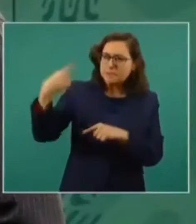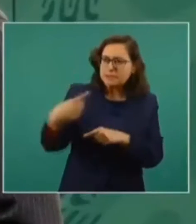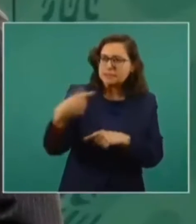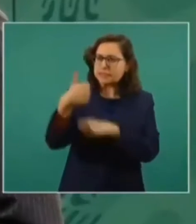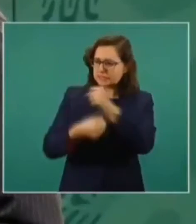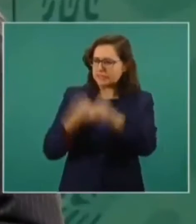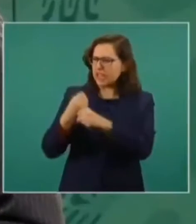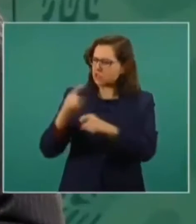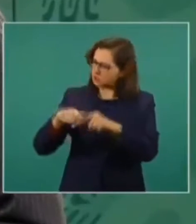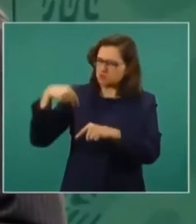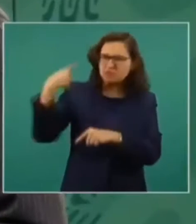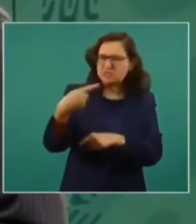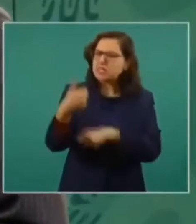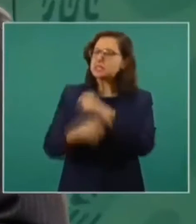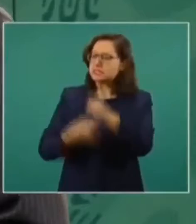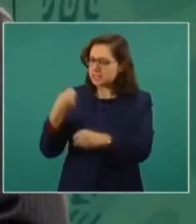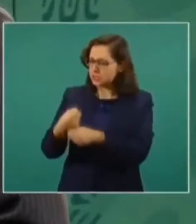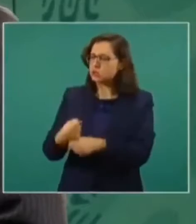Relíjase.